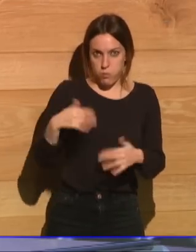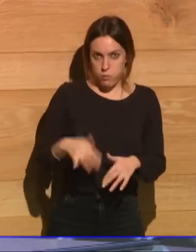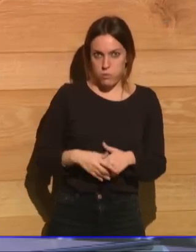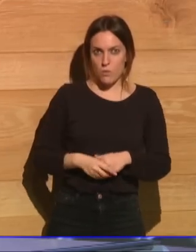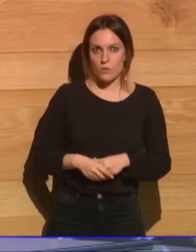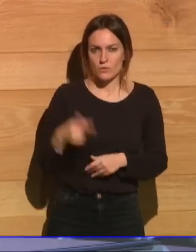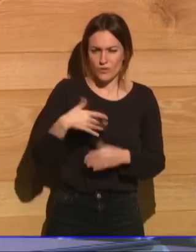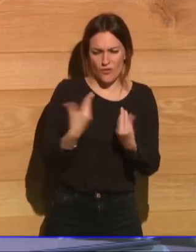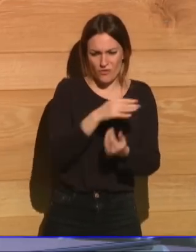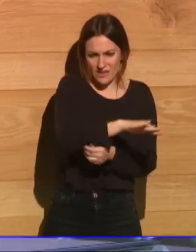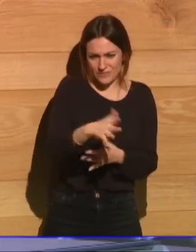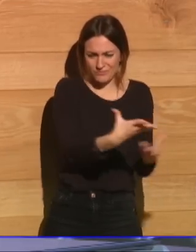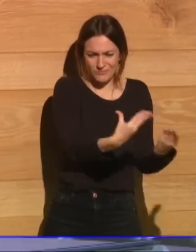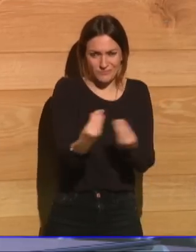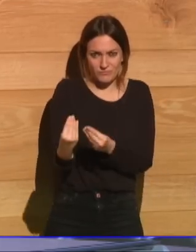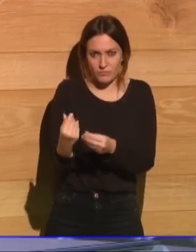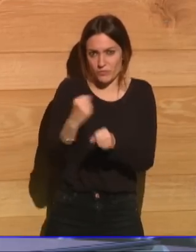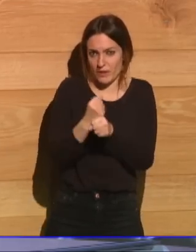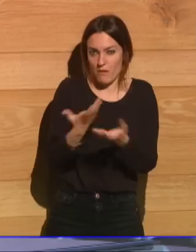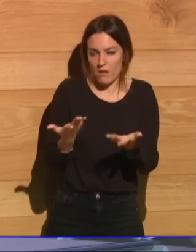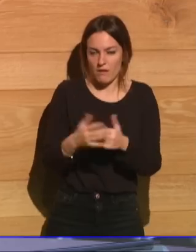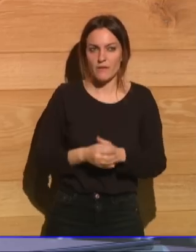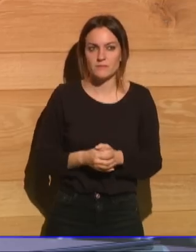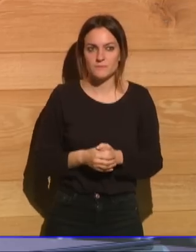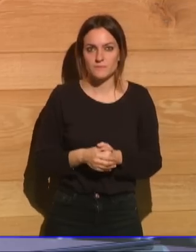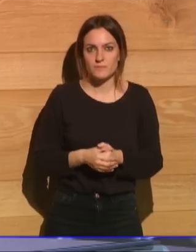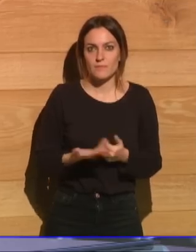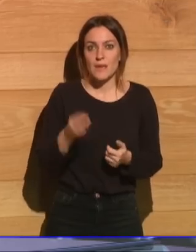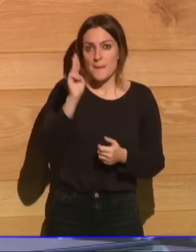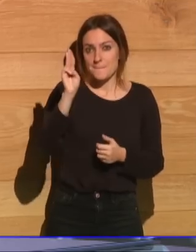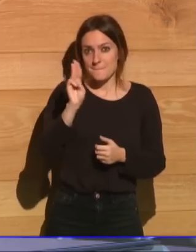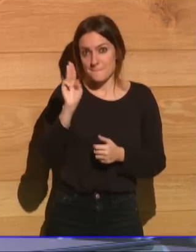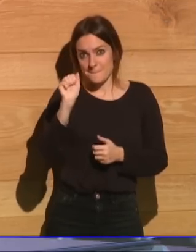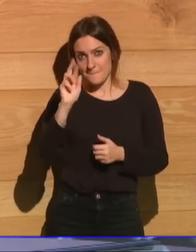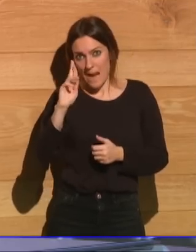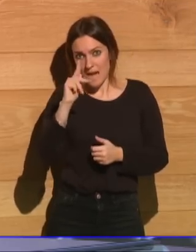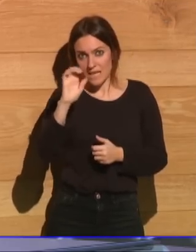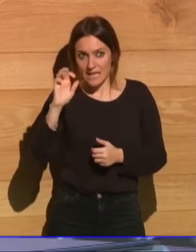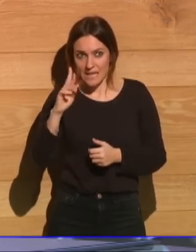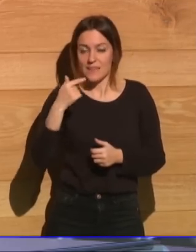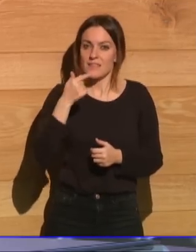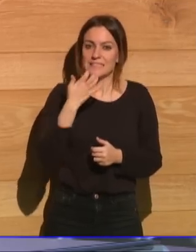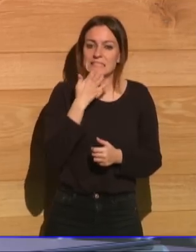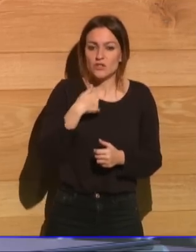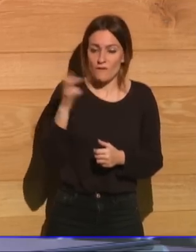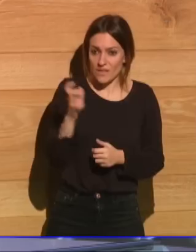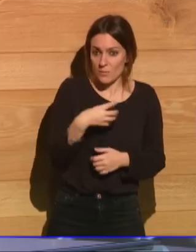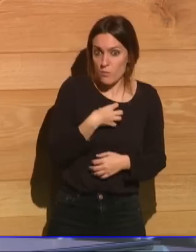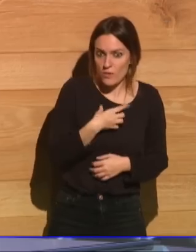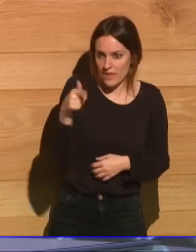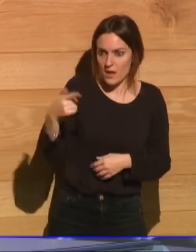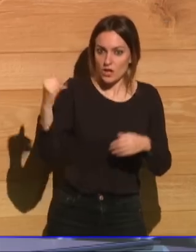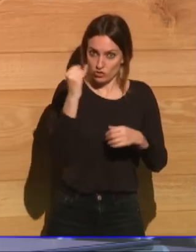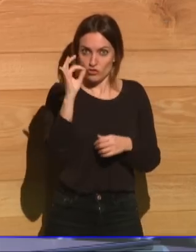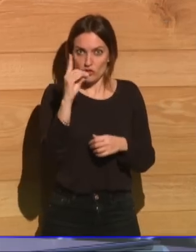de mocosos. De hecho, el propio Parker le decía a los productores, si algún día yo no puedo ir a rodaje, no os preocupéis que se hace cargo